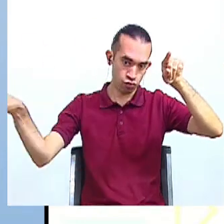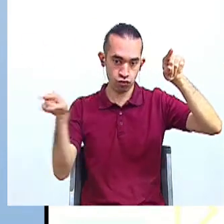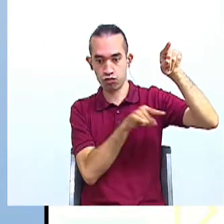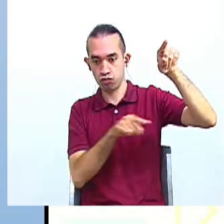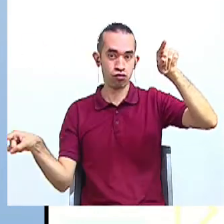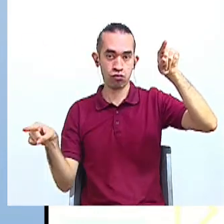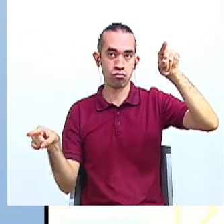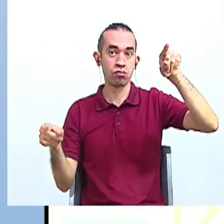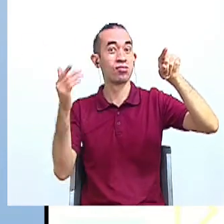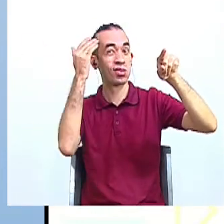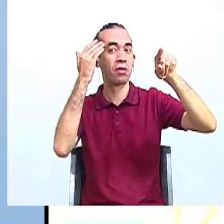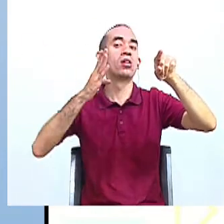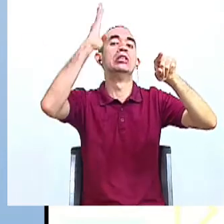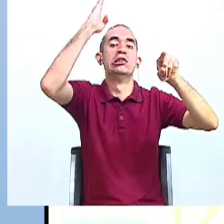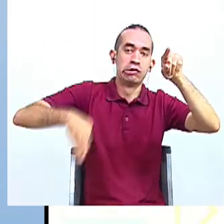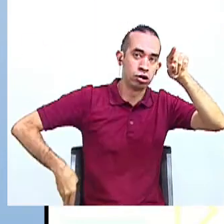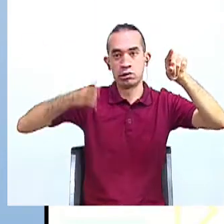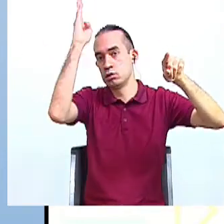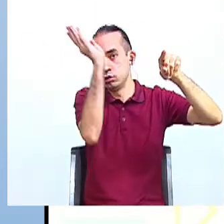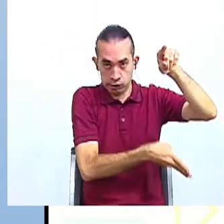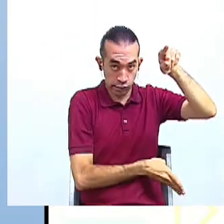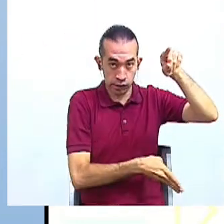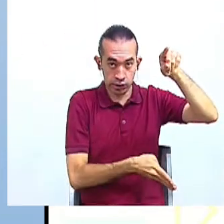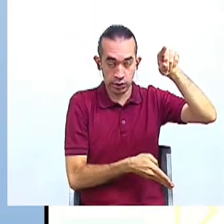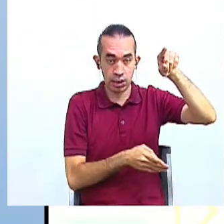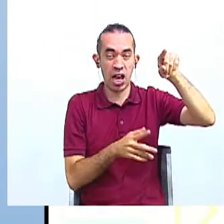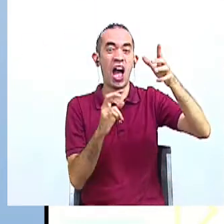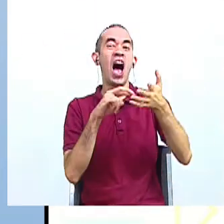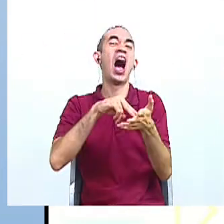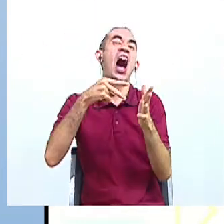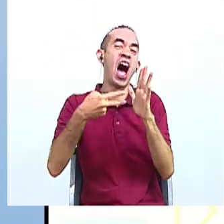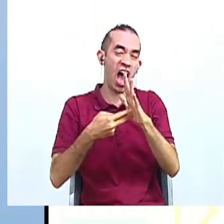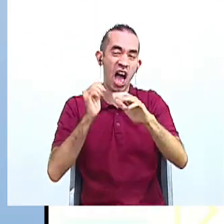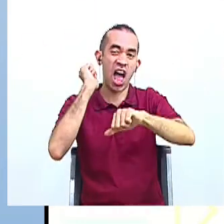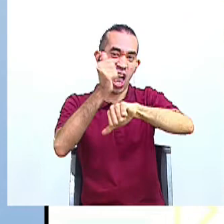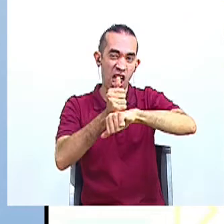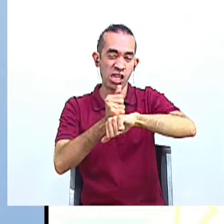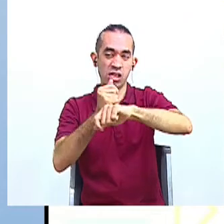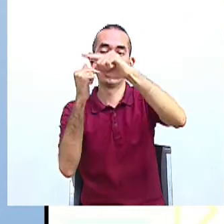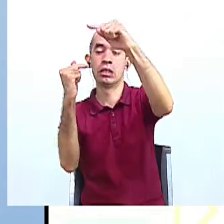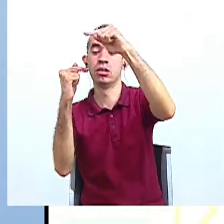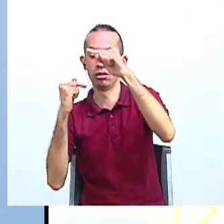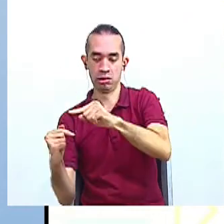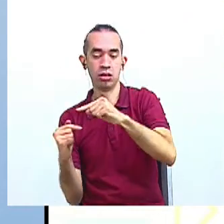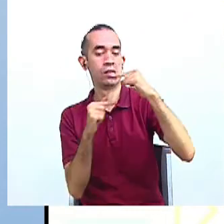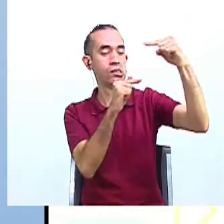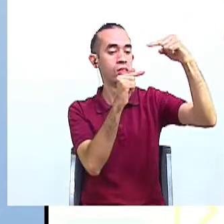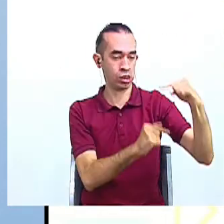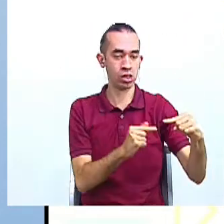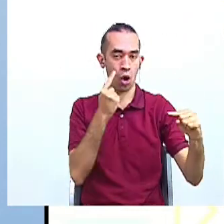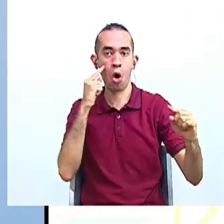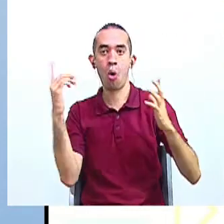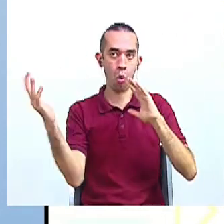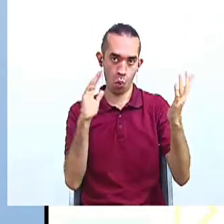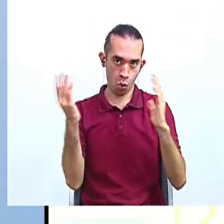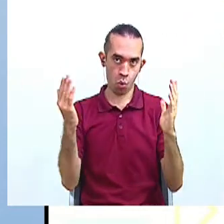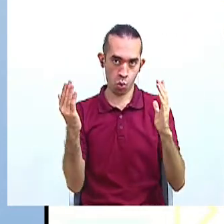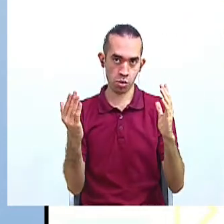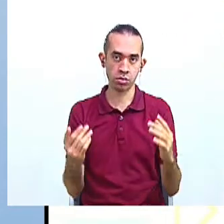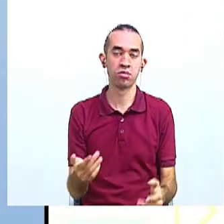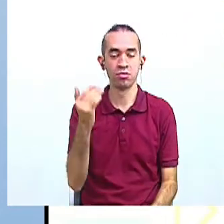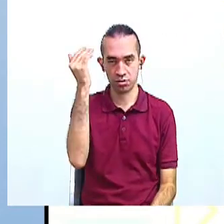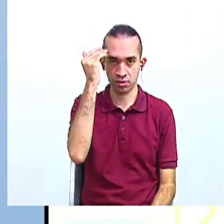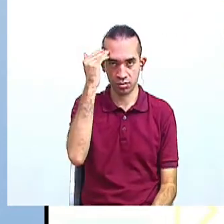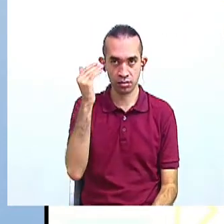rectas secantes a dichas paralelas, se van a formar segmentos que son proporcionales. En nuestro